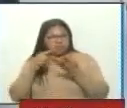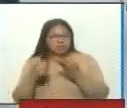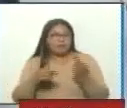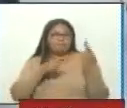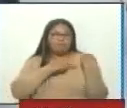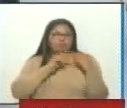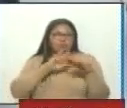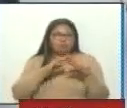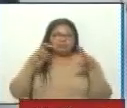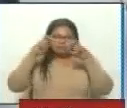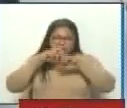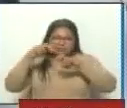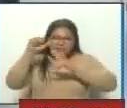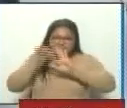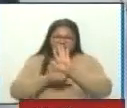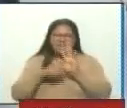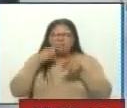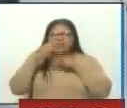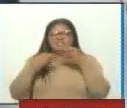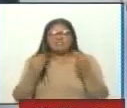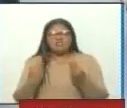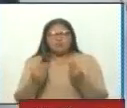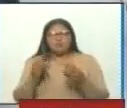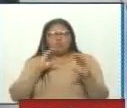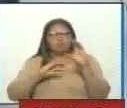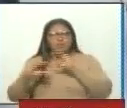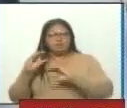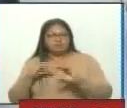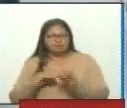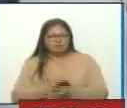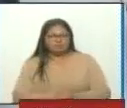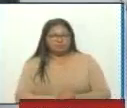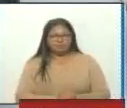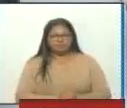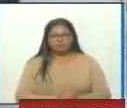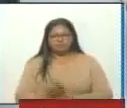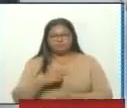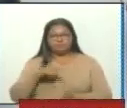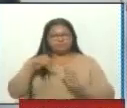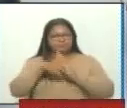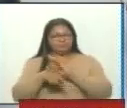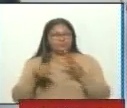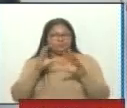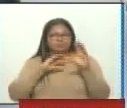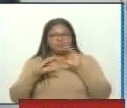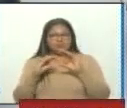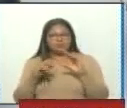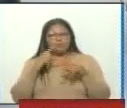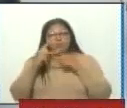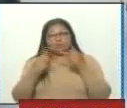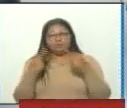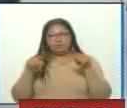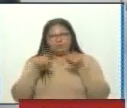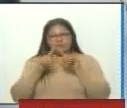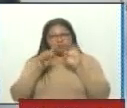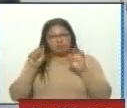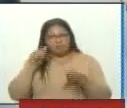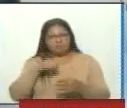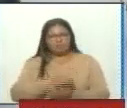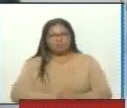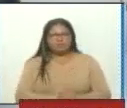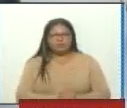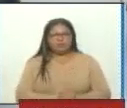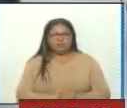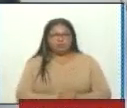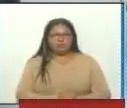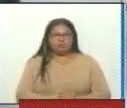se revise la política comunicacional. Eso entra dentro de la política comunicacional, que la señal